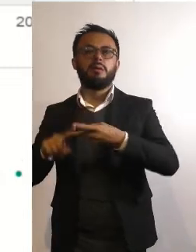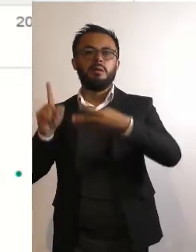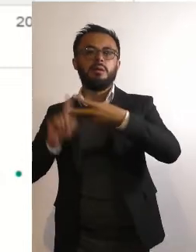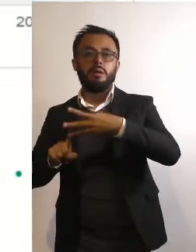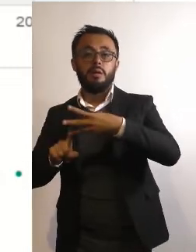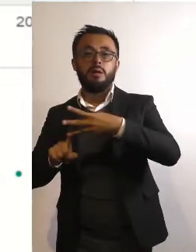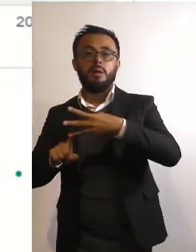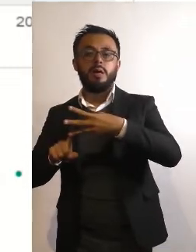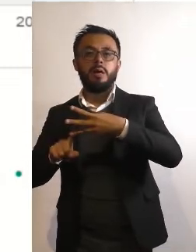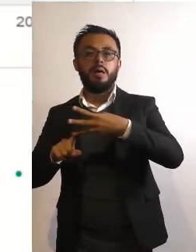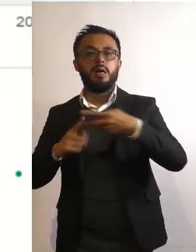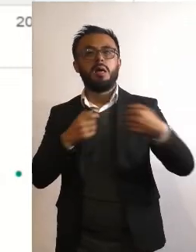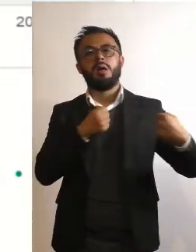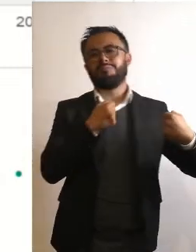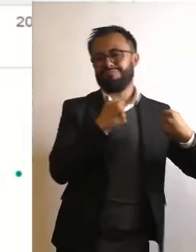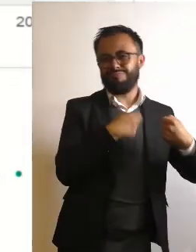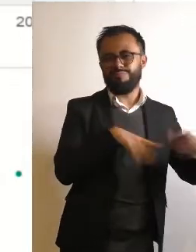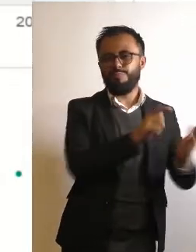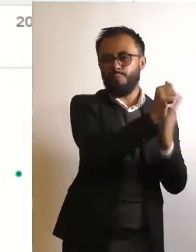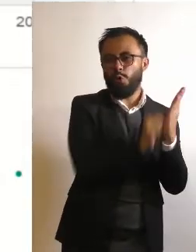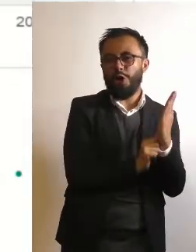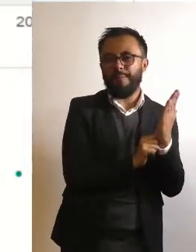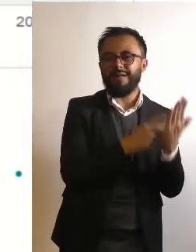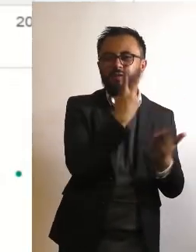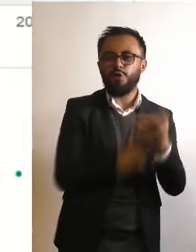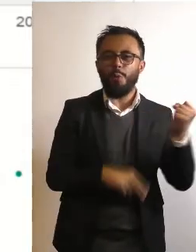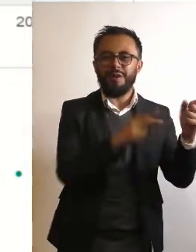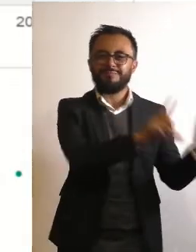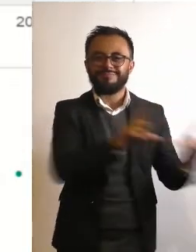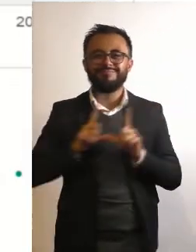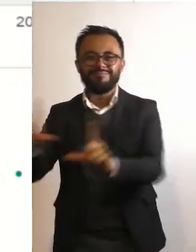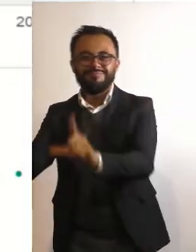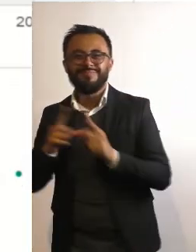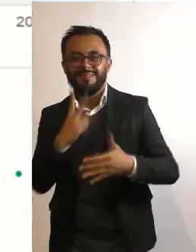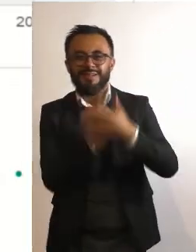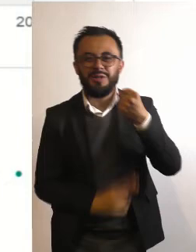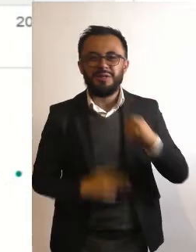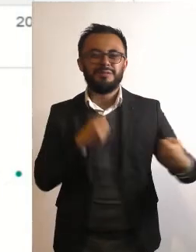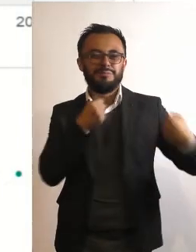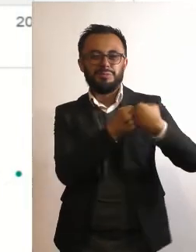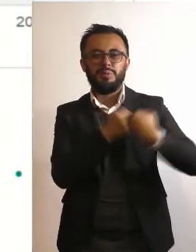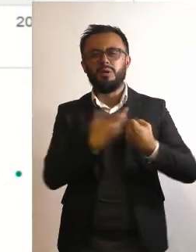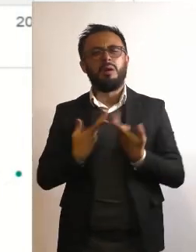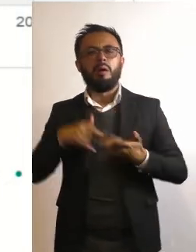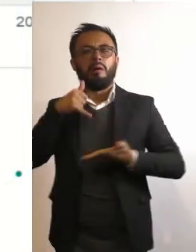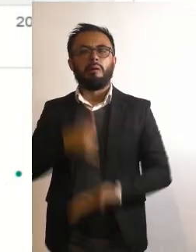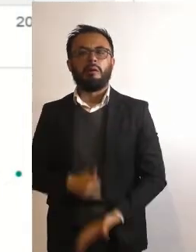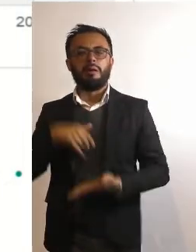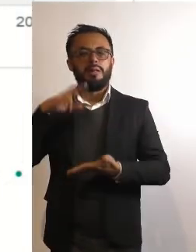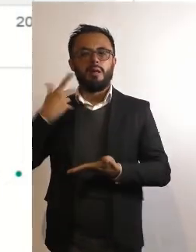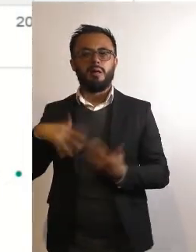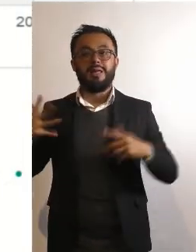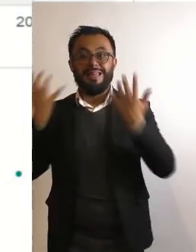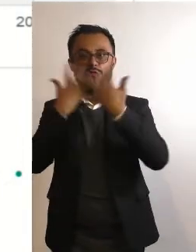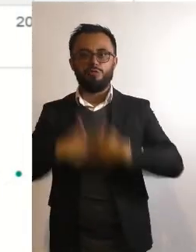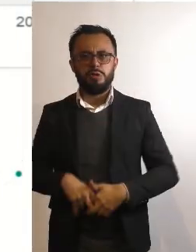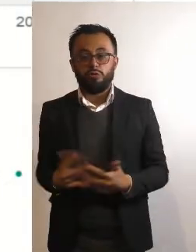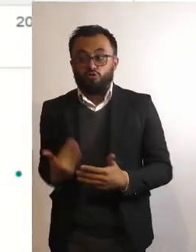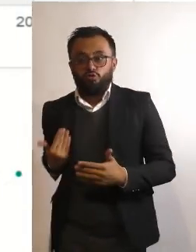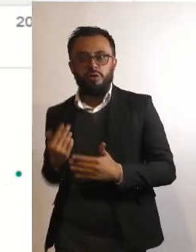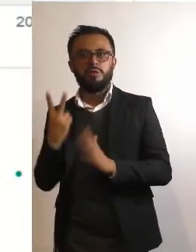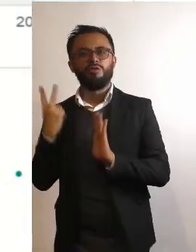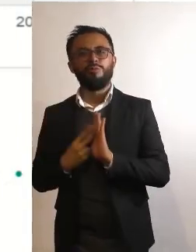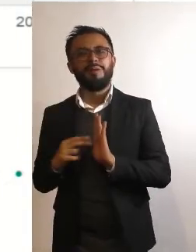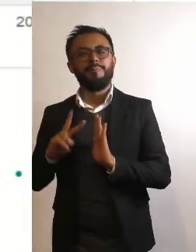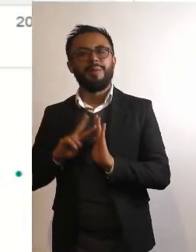doble titulación, la que hemos tenido con Ingeniería Industrial de Ardemetier y el cual se renovó en el 2021,